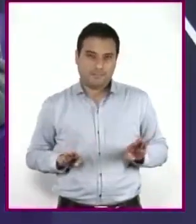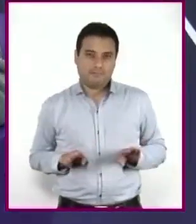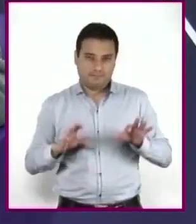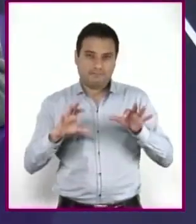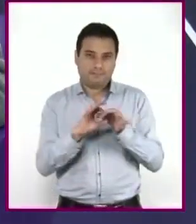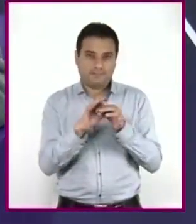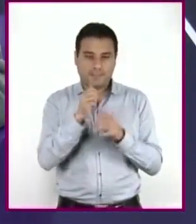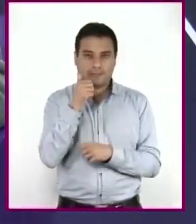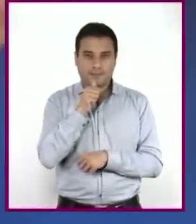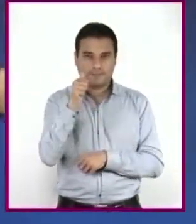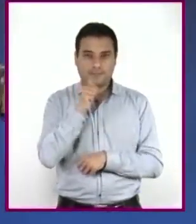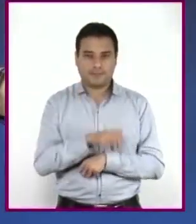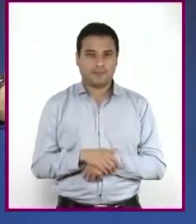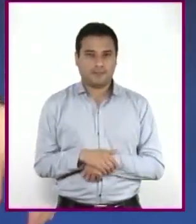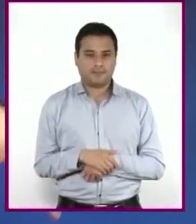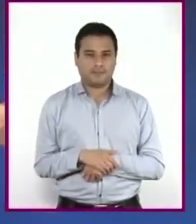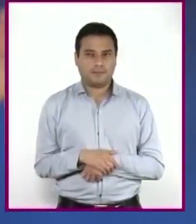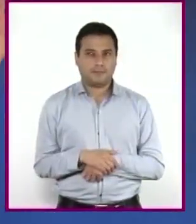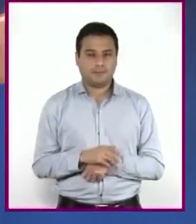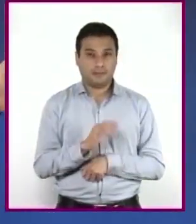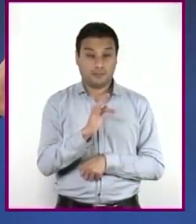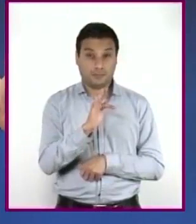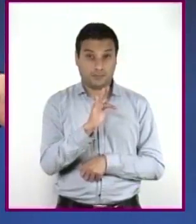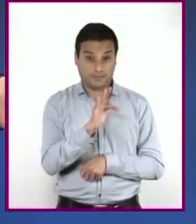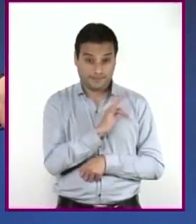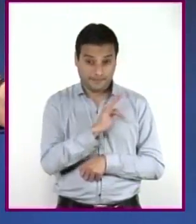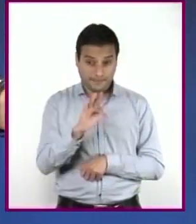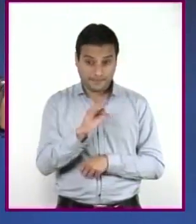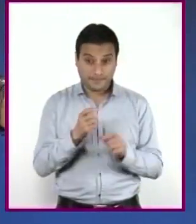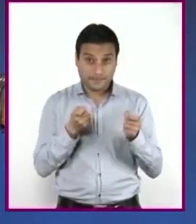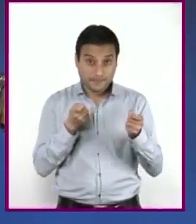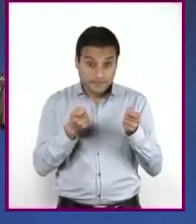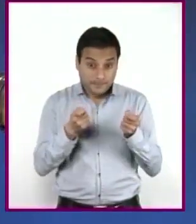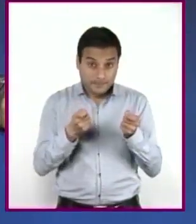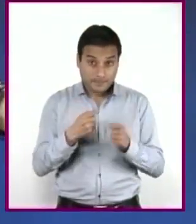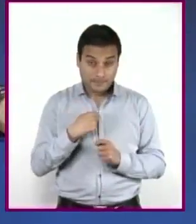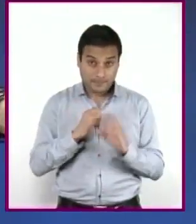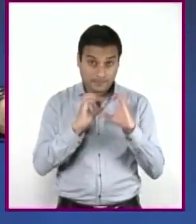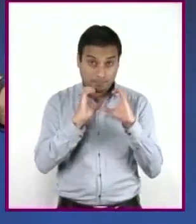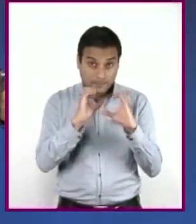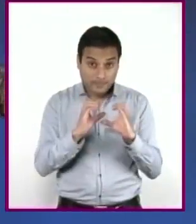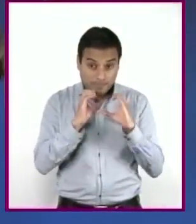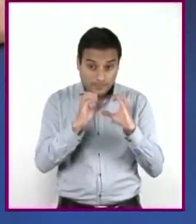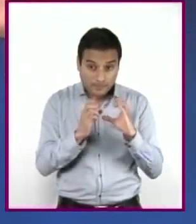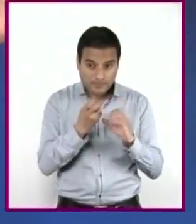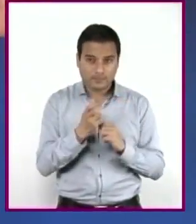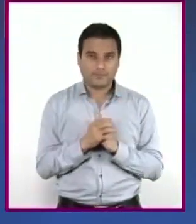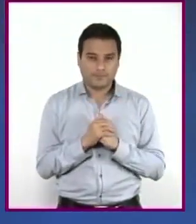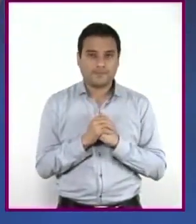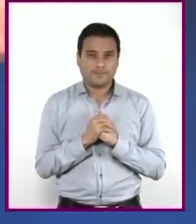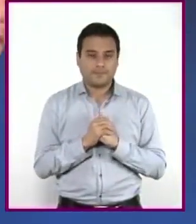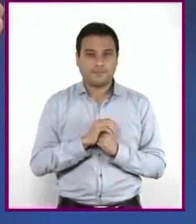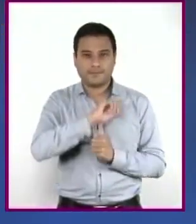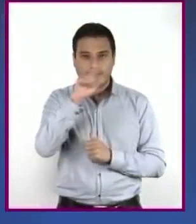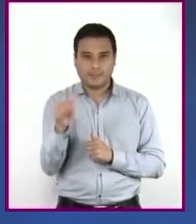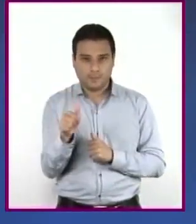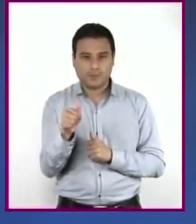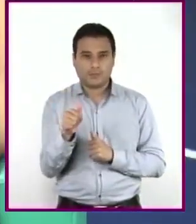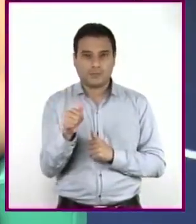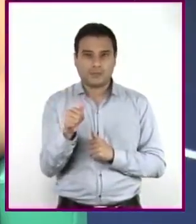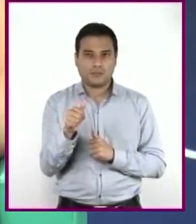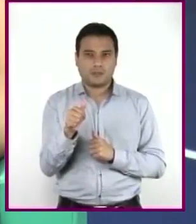antes. ¿Sería un poco esta parte de lo que nos dices de regular lo que vemos? ¿No? Para que no nos llegue ese tipo de